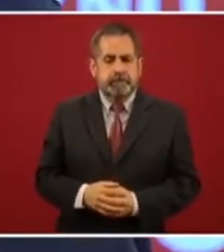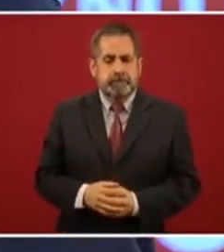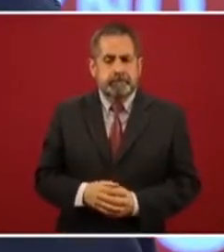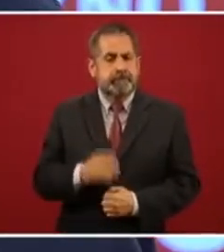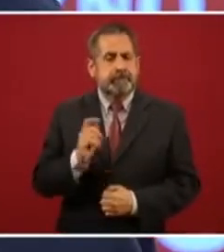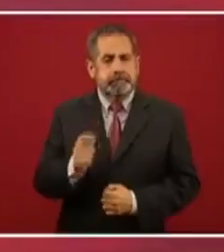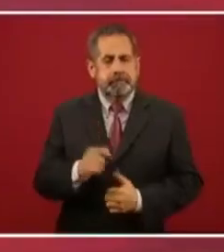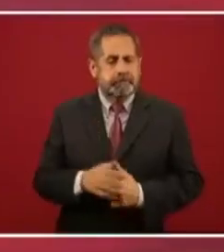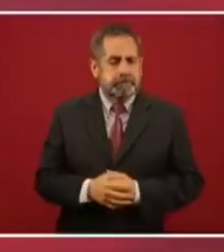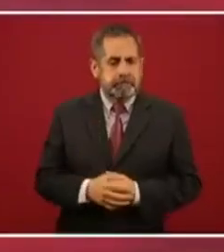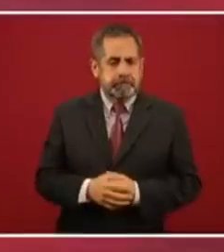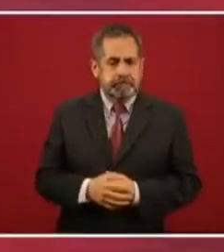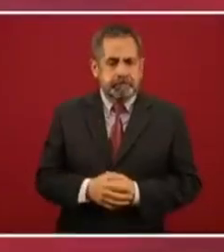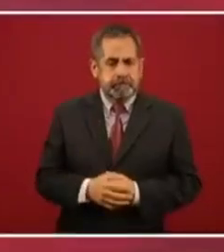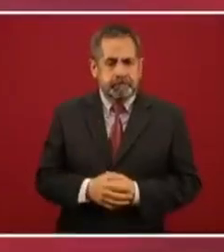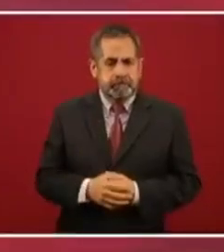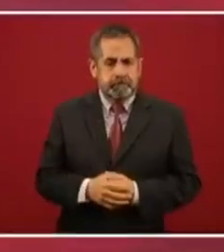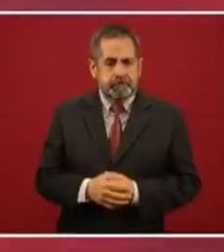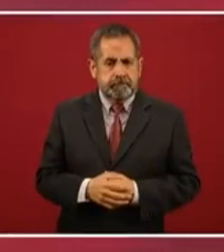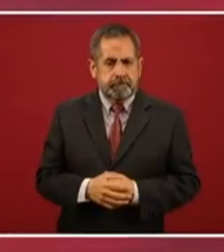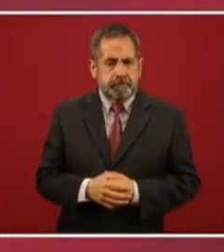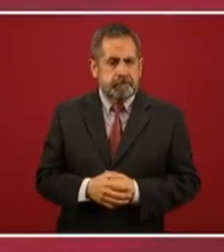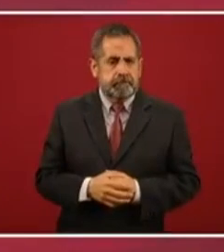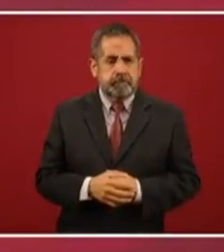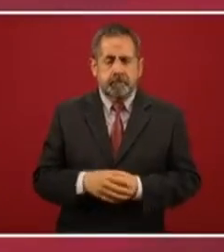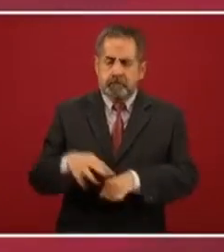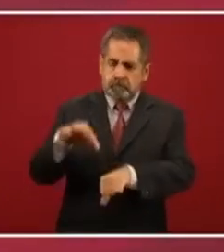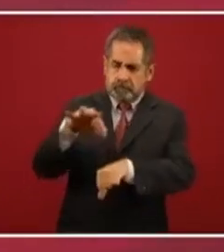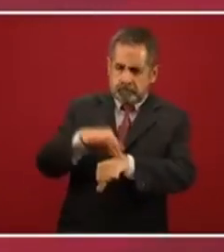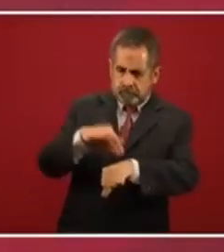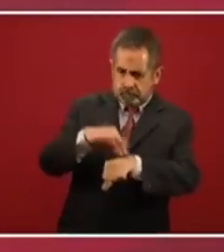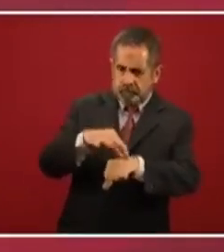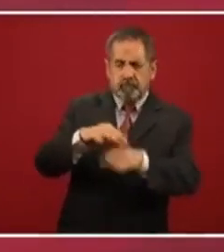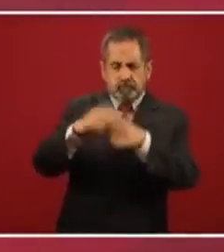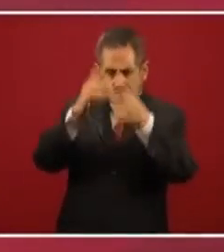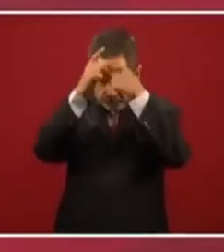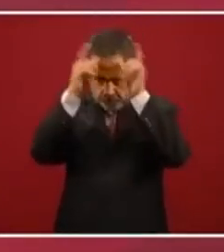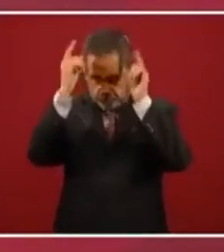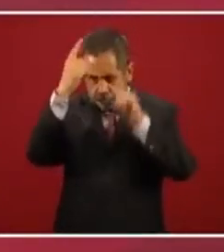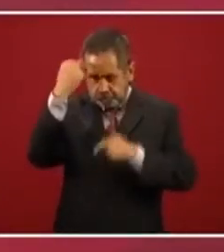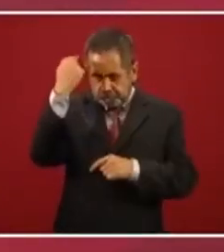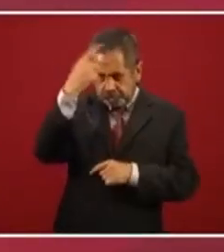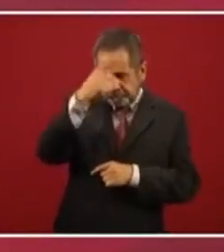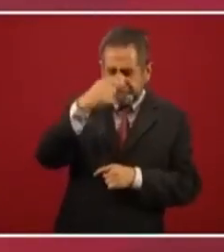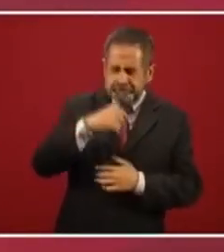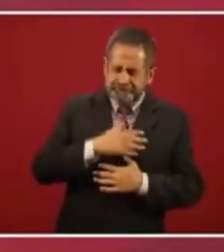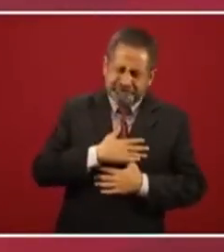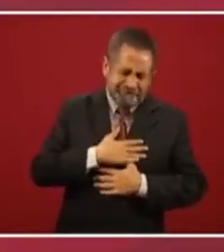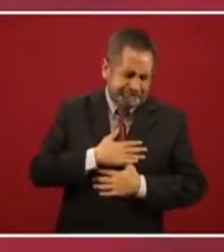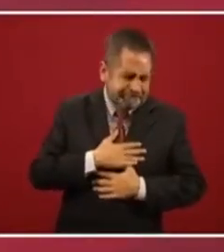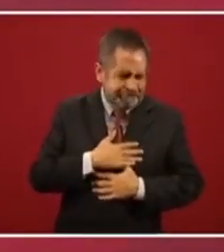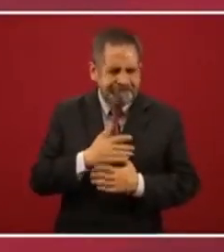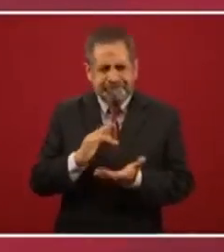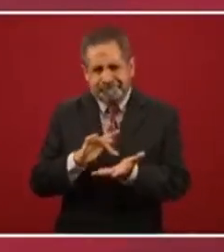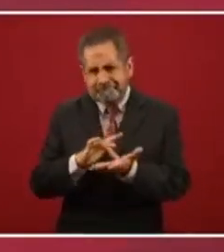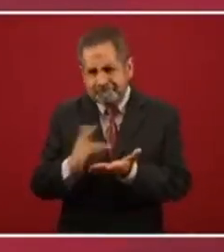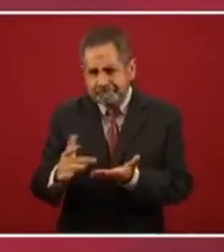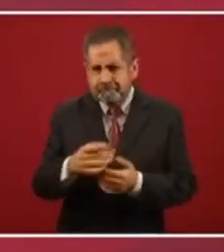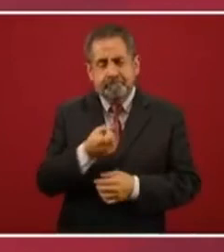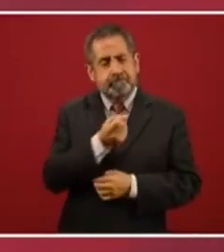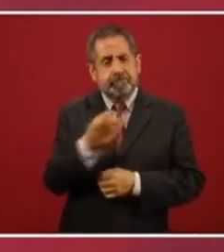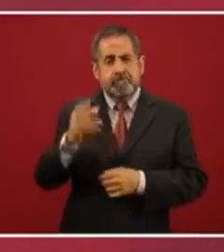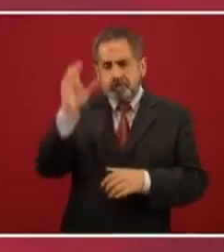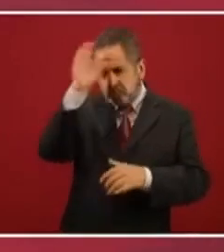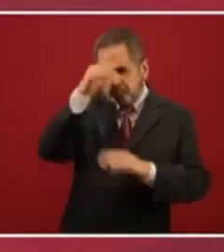a los médicos, enfermeras, especialistas, científicos